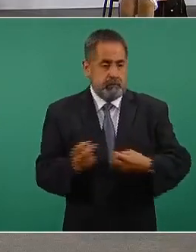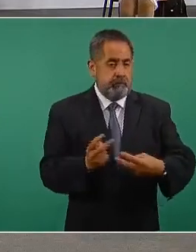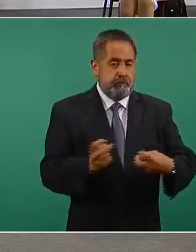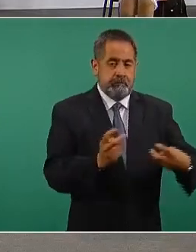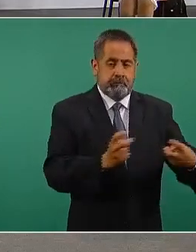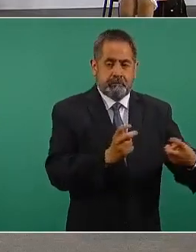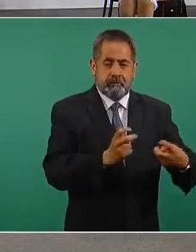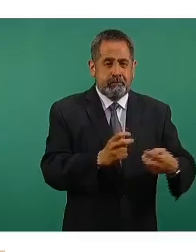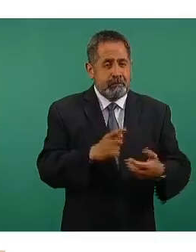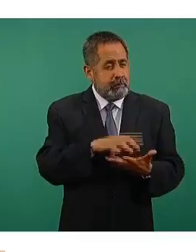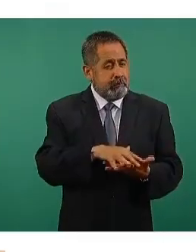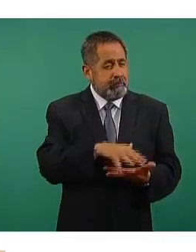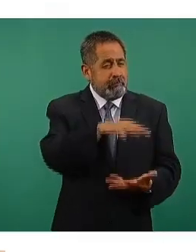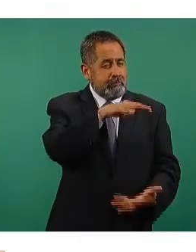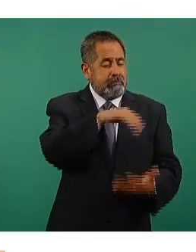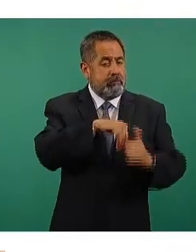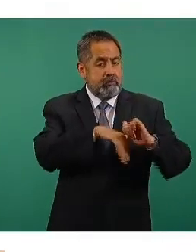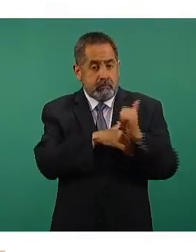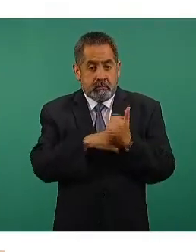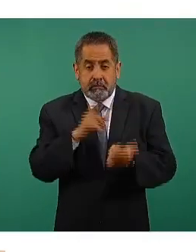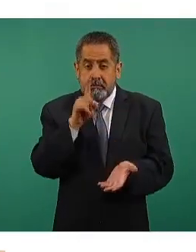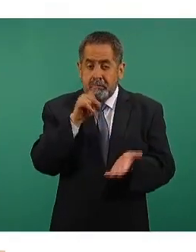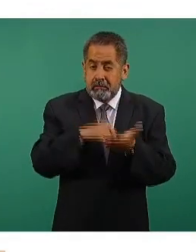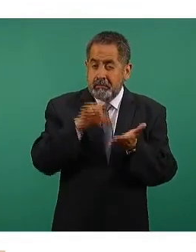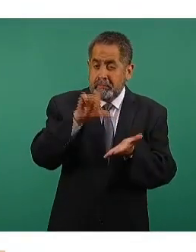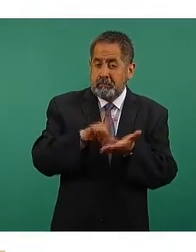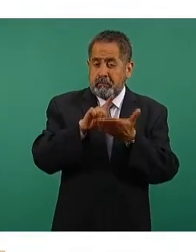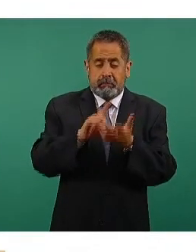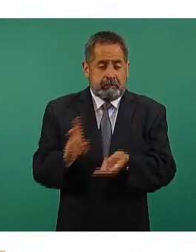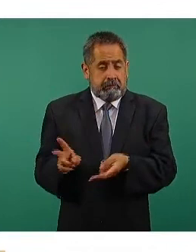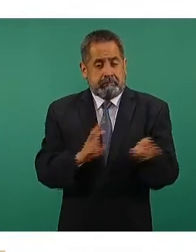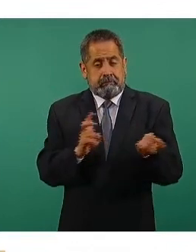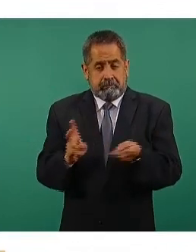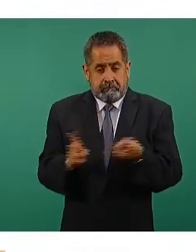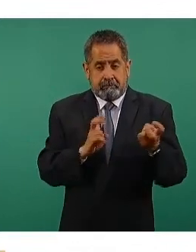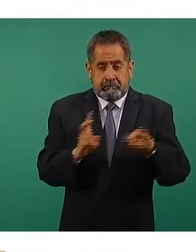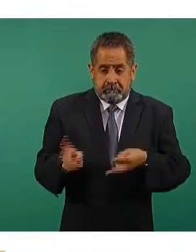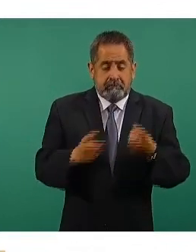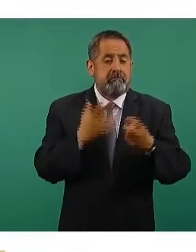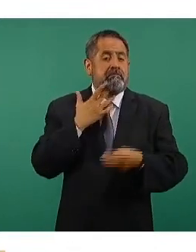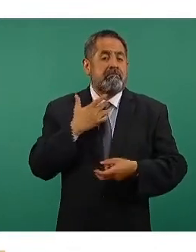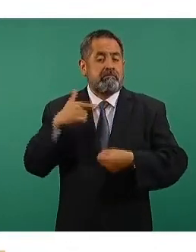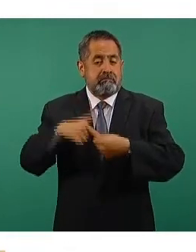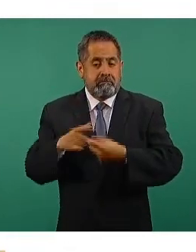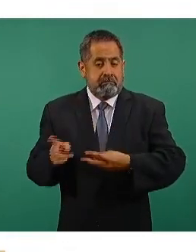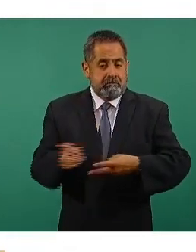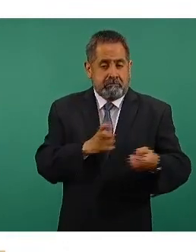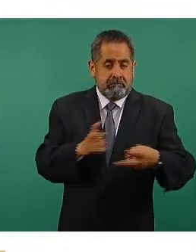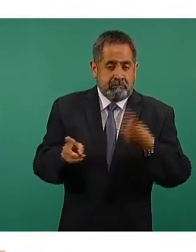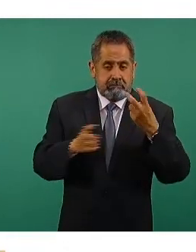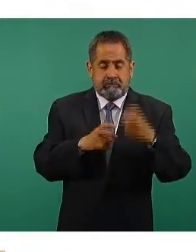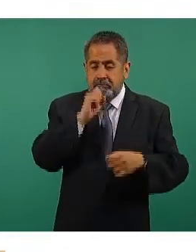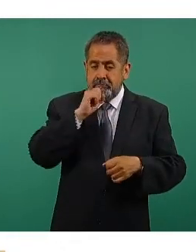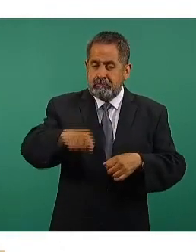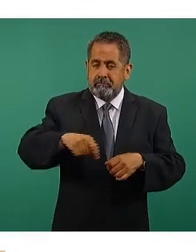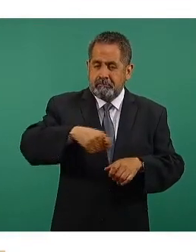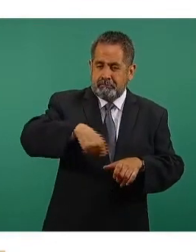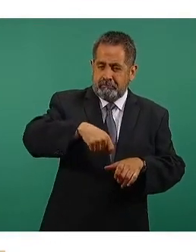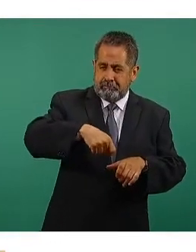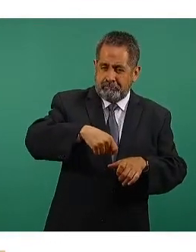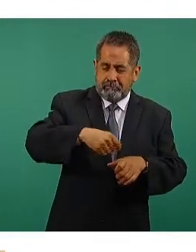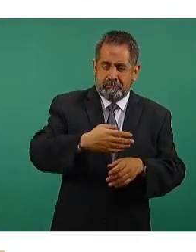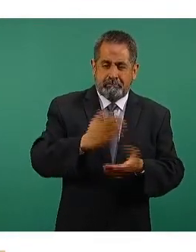ver los bidones de 1,000 litros cada uno con hidrocarburo, las mangueras, las llaves de paso que se utilizan para que